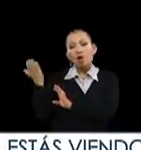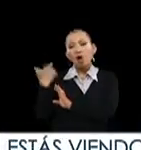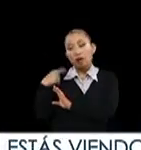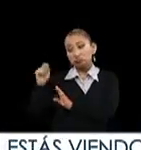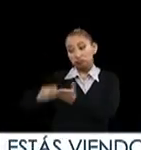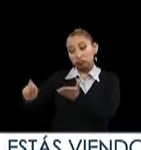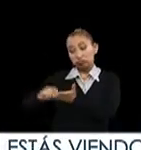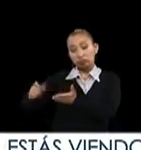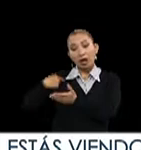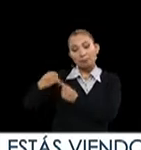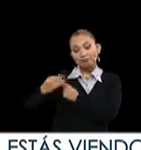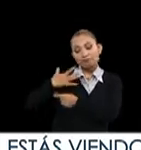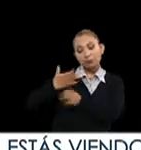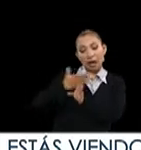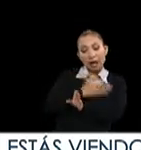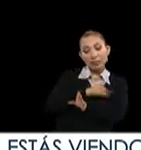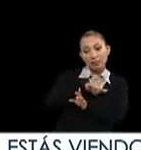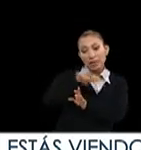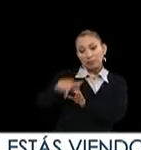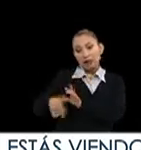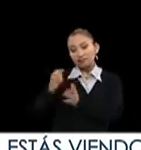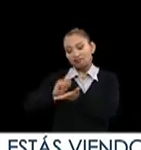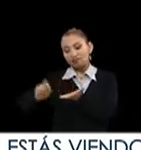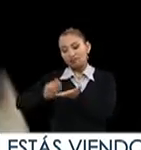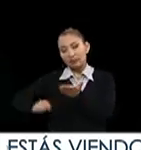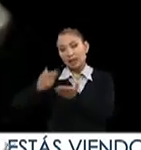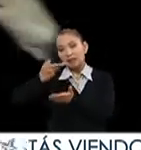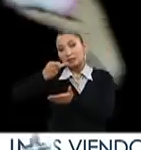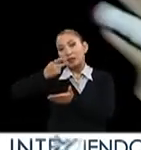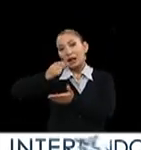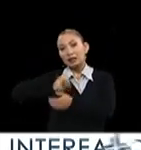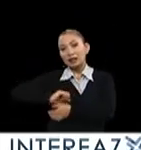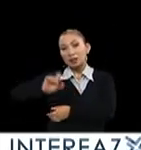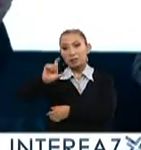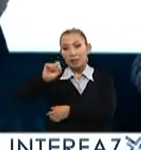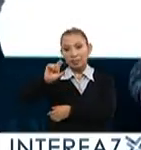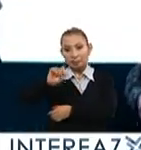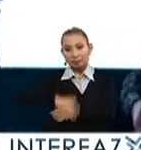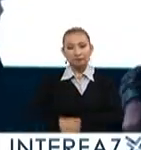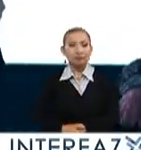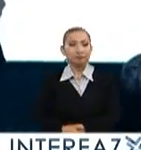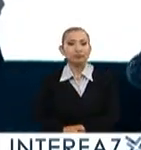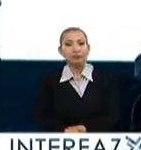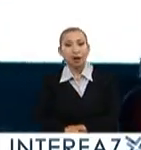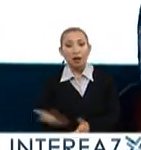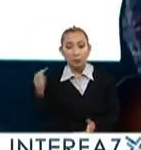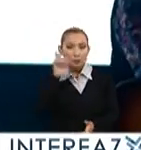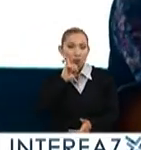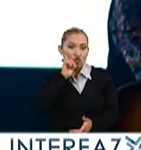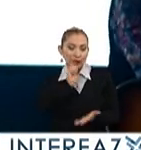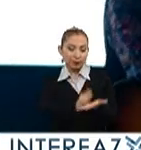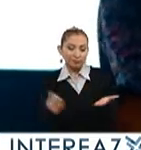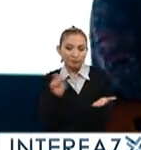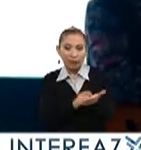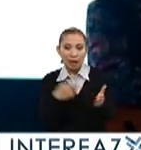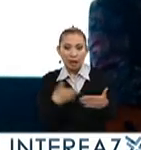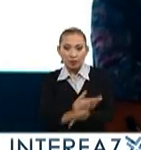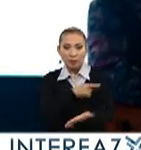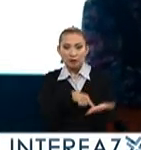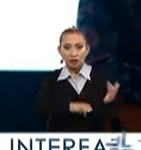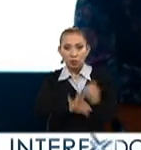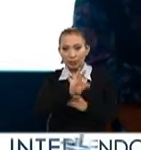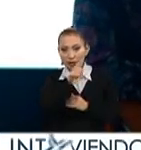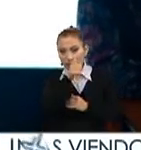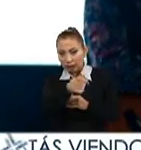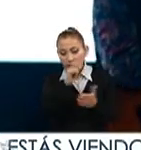de los autores que marcó un antes y un después en la literatura hispánica del siglo XX. La compositora, nacida en